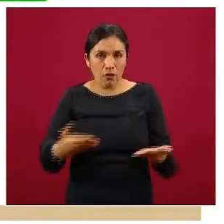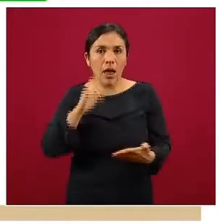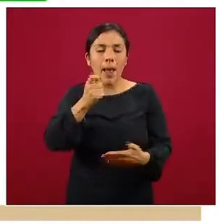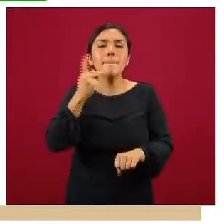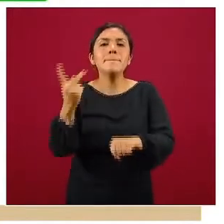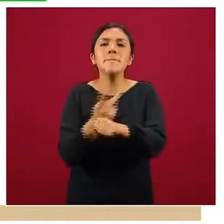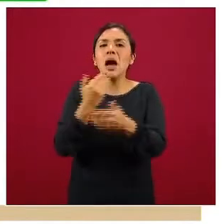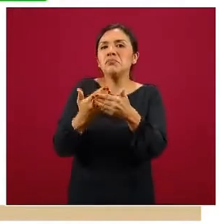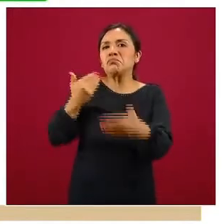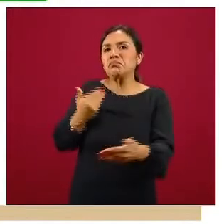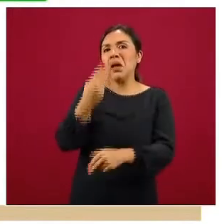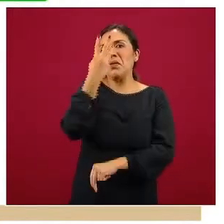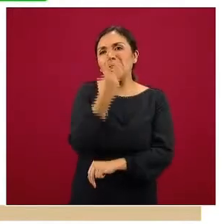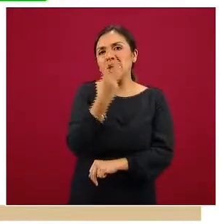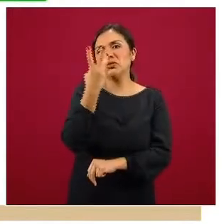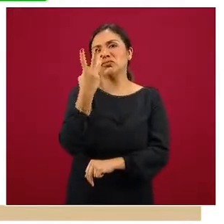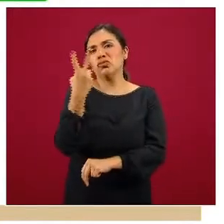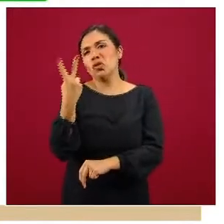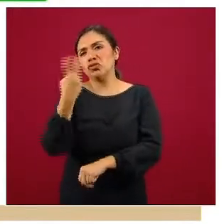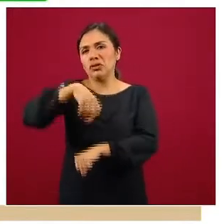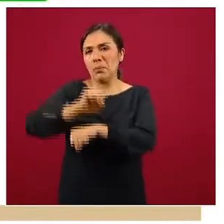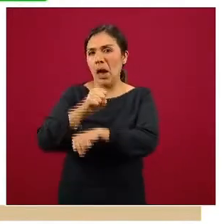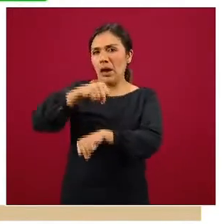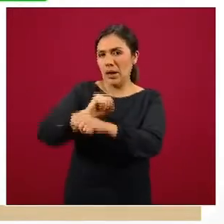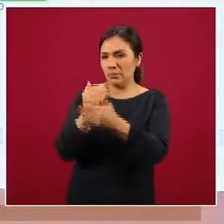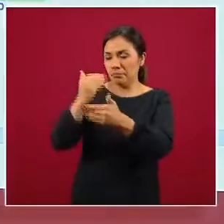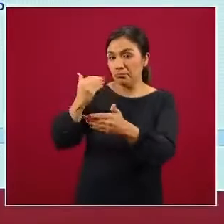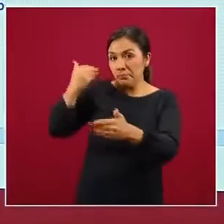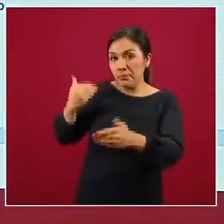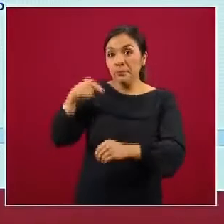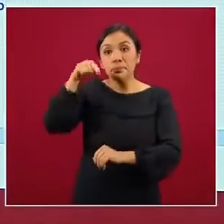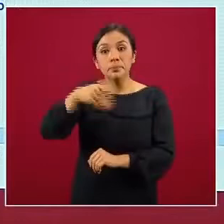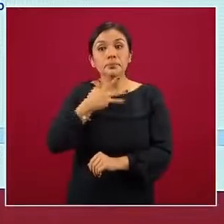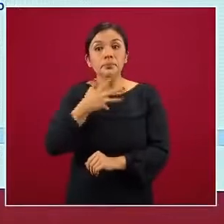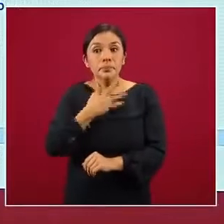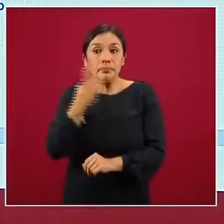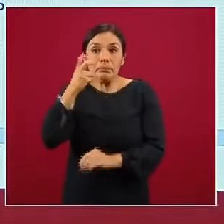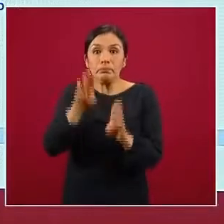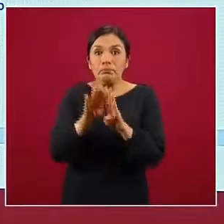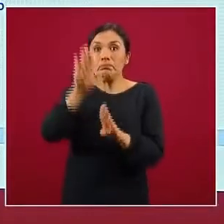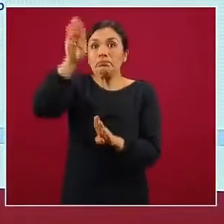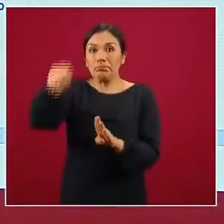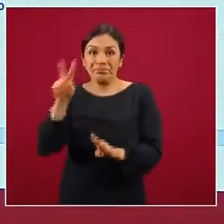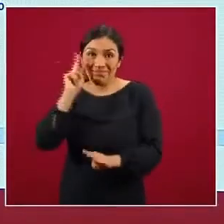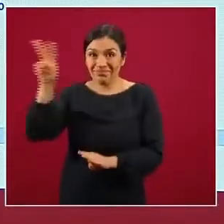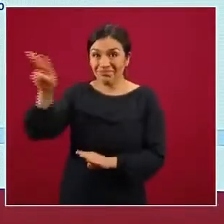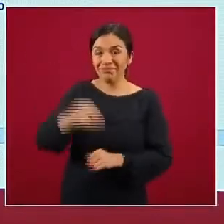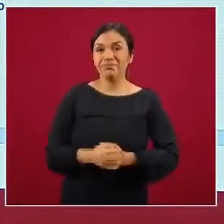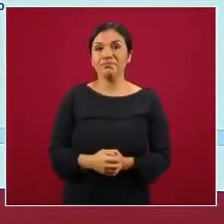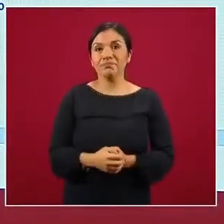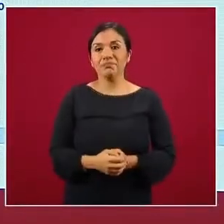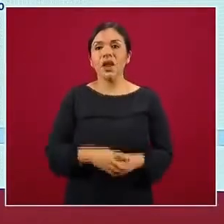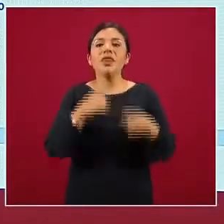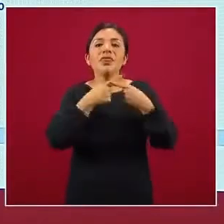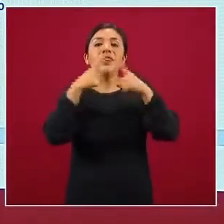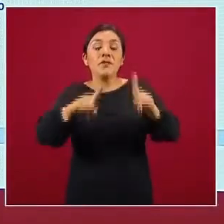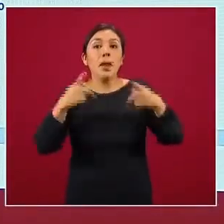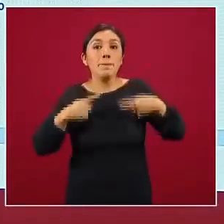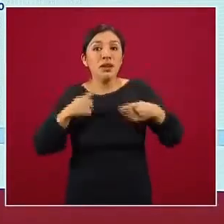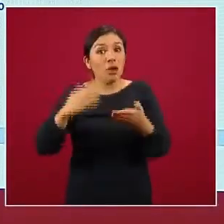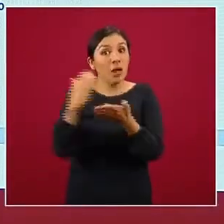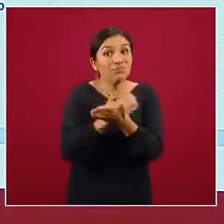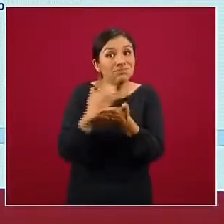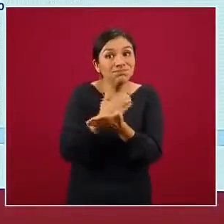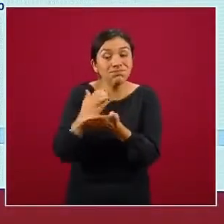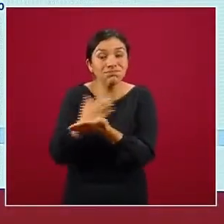lo que ocurrió hace 3 y 2 semanas respectivamente, tuvimos este incremento. Y en cambio, las personas